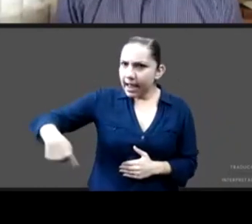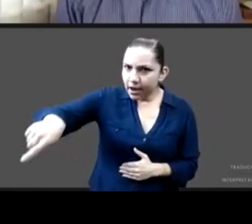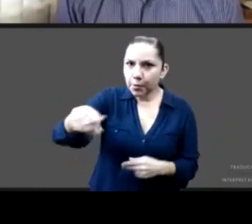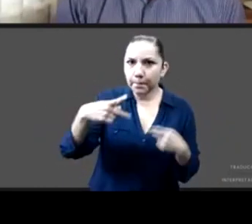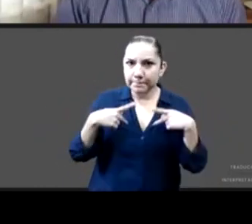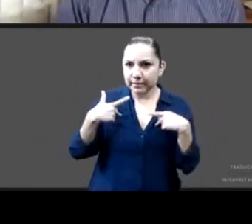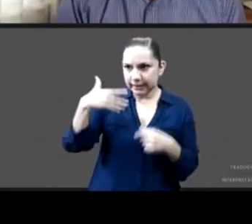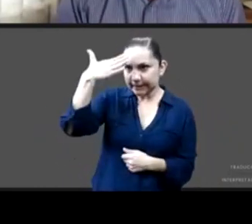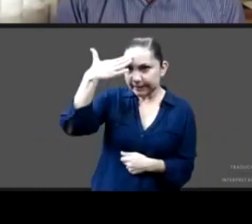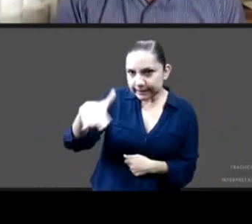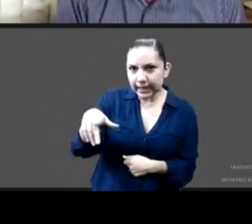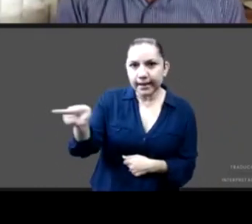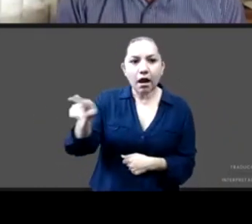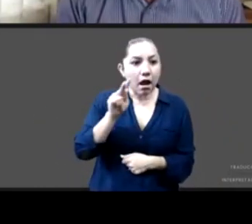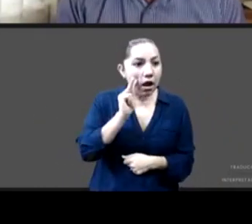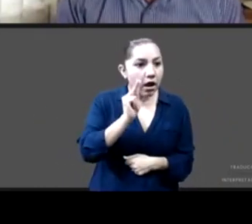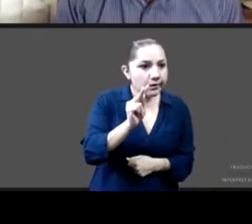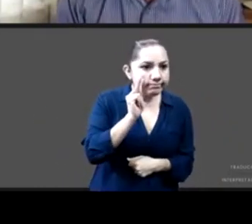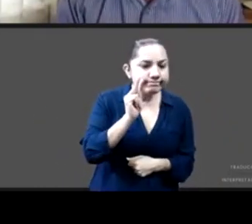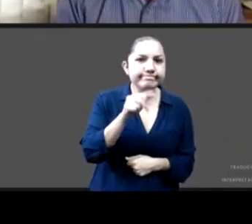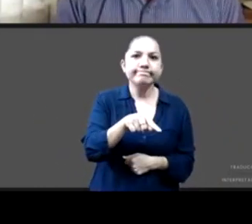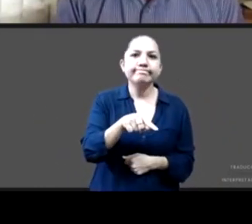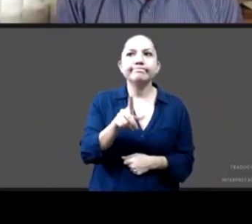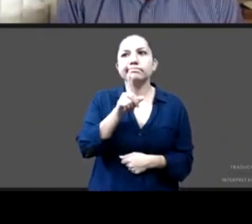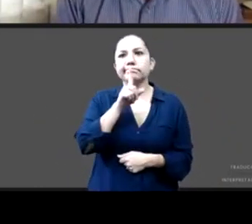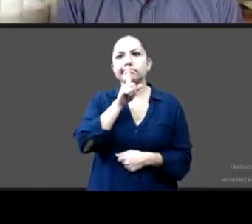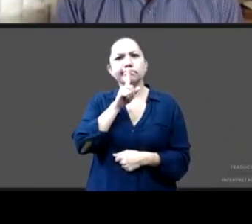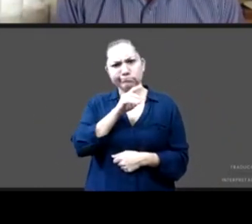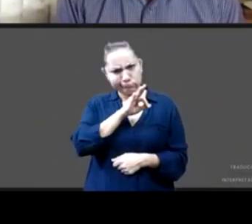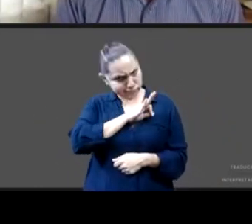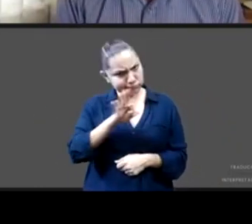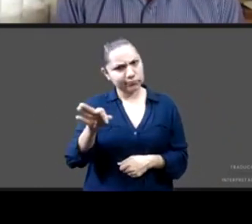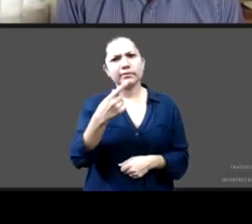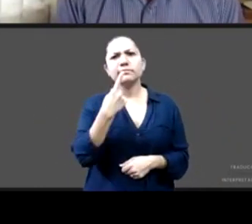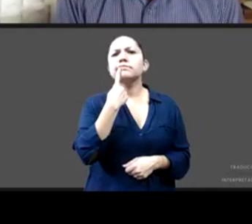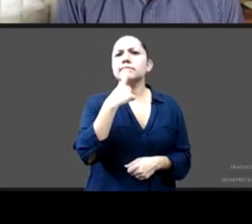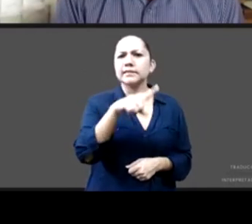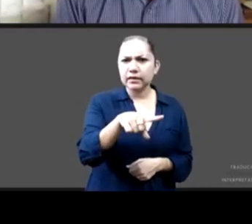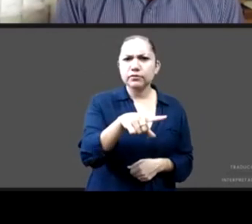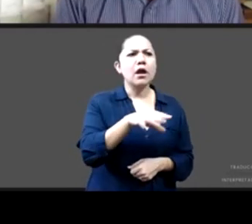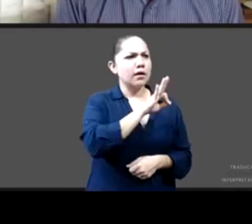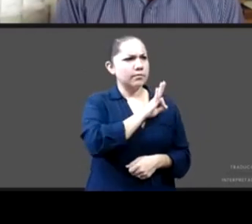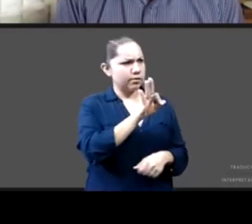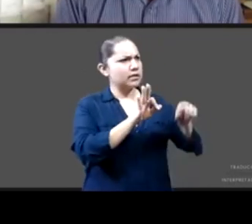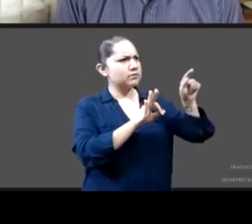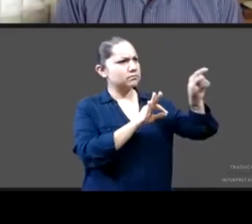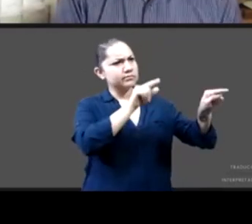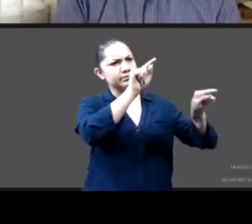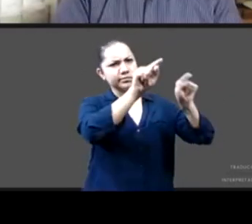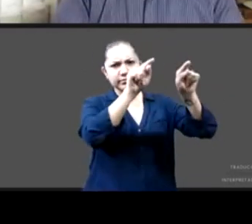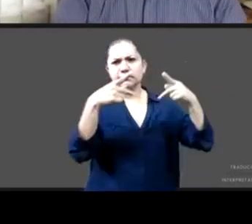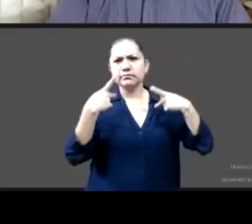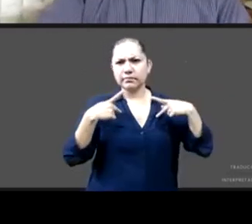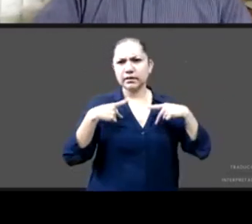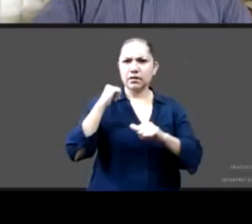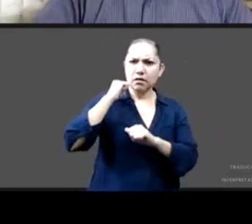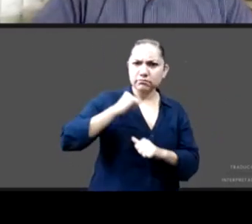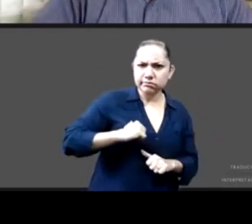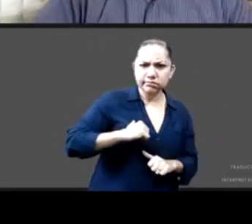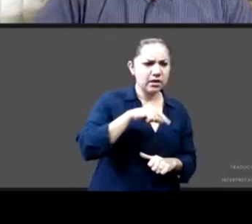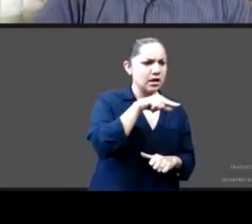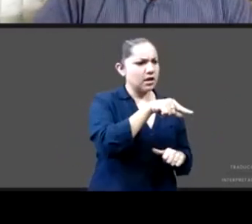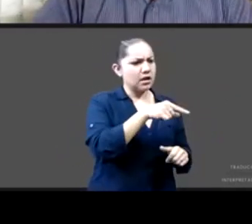que tenemos elementos, tenemos equipo, tenemos la preparación para